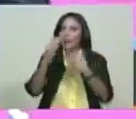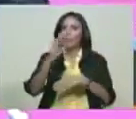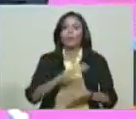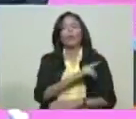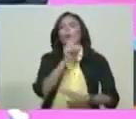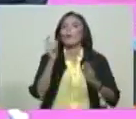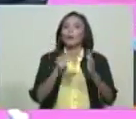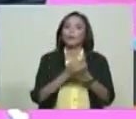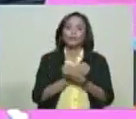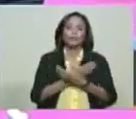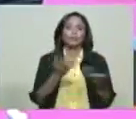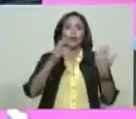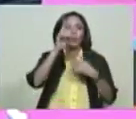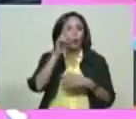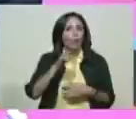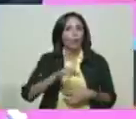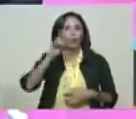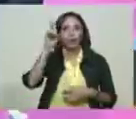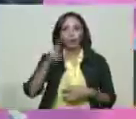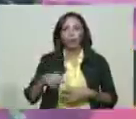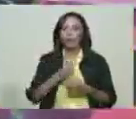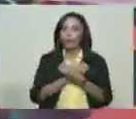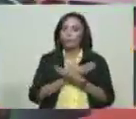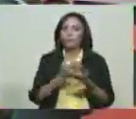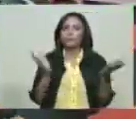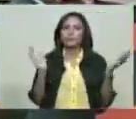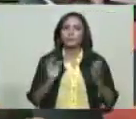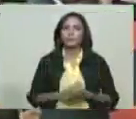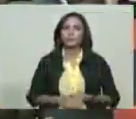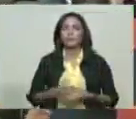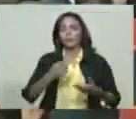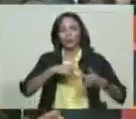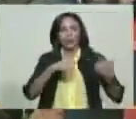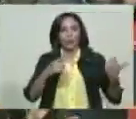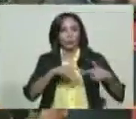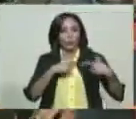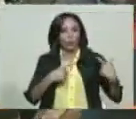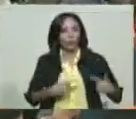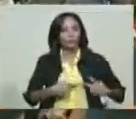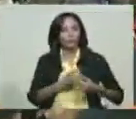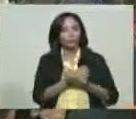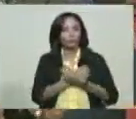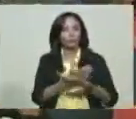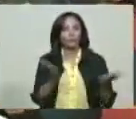pegarlo todos los días por nuestros pueblos desde nuestro partido